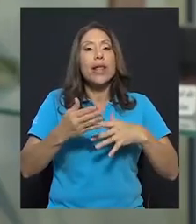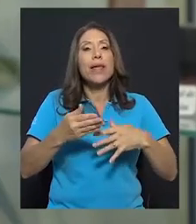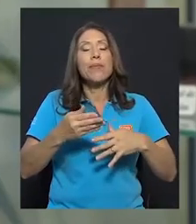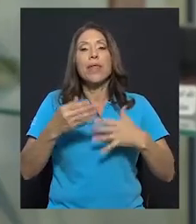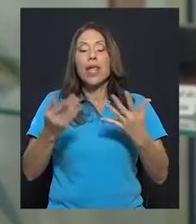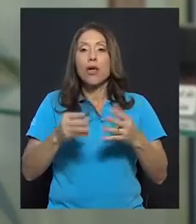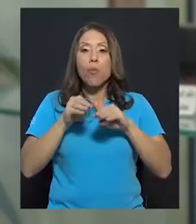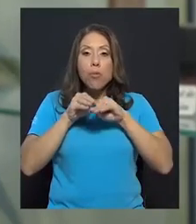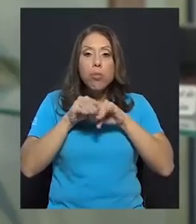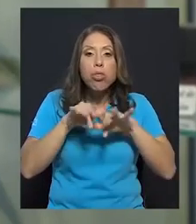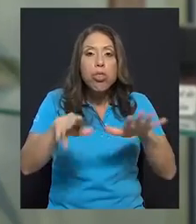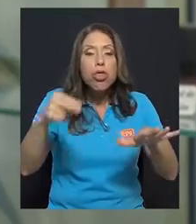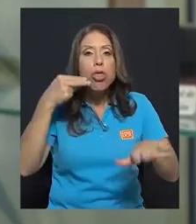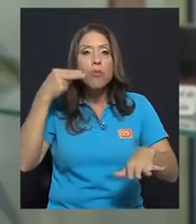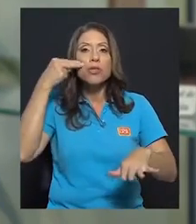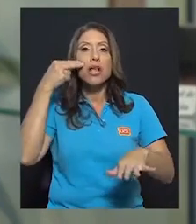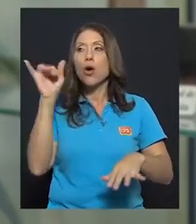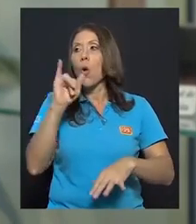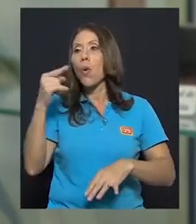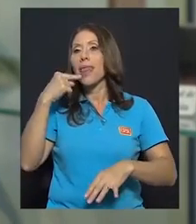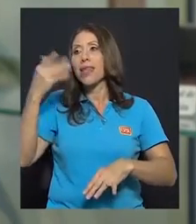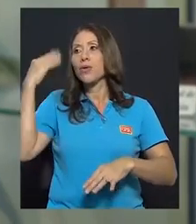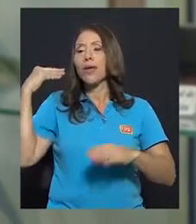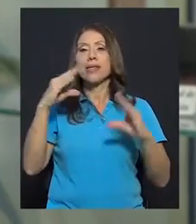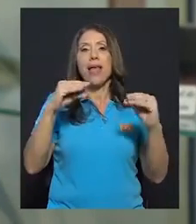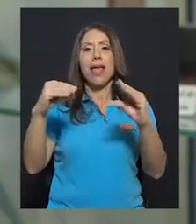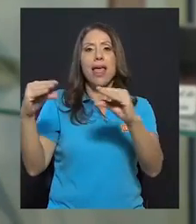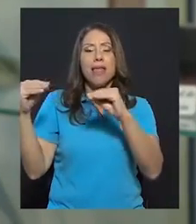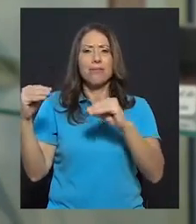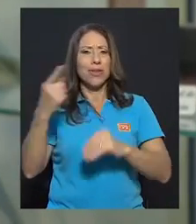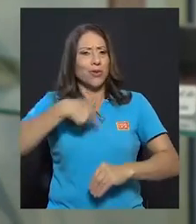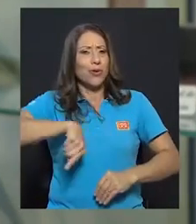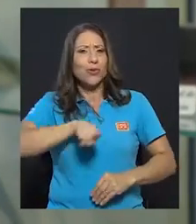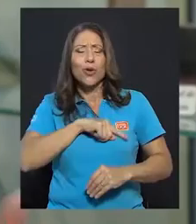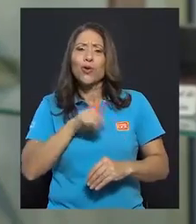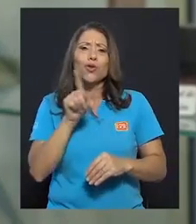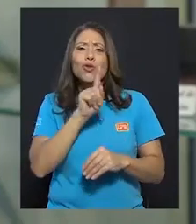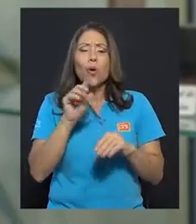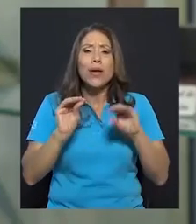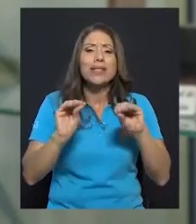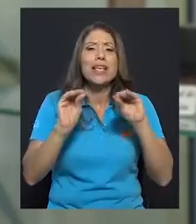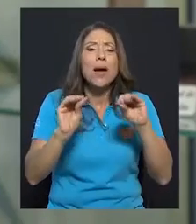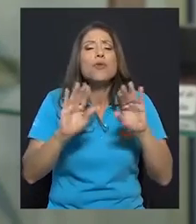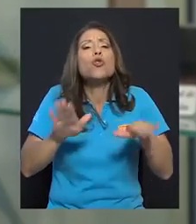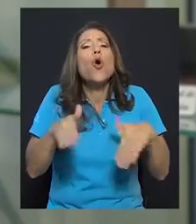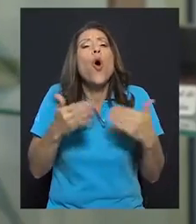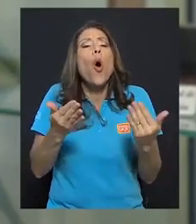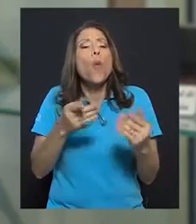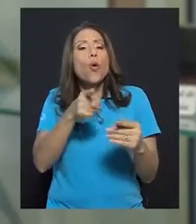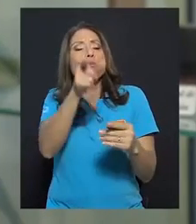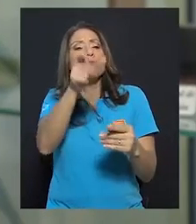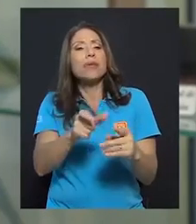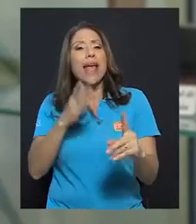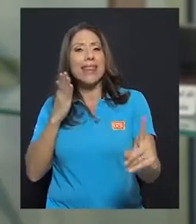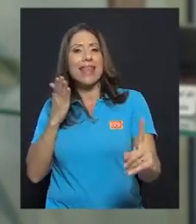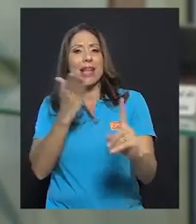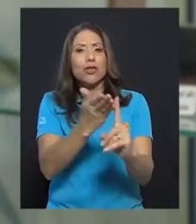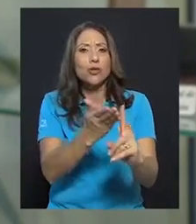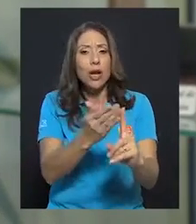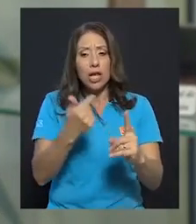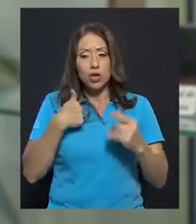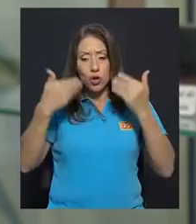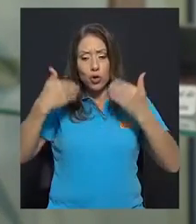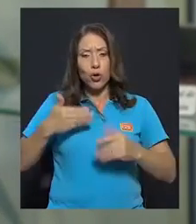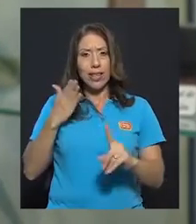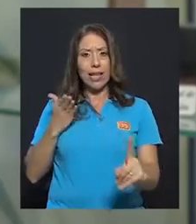homosexualizar, como se ha manifestado en algunos discursos, porque en realidad a nadie le enseñamos cómo ser heterosexual. Yo soy heterosexual y a mí nadie